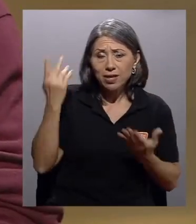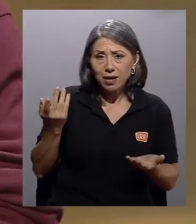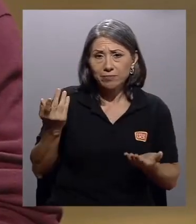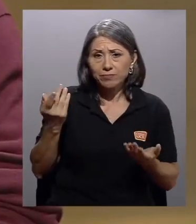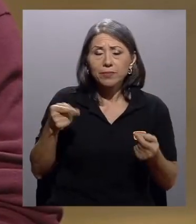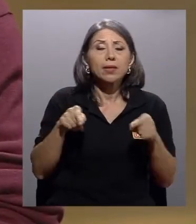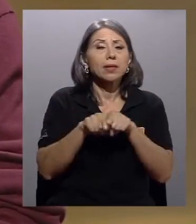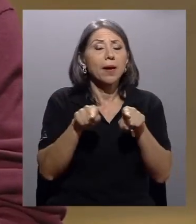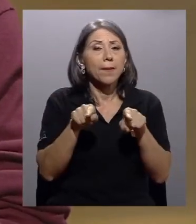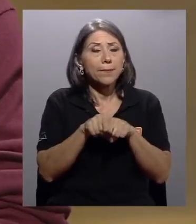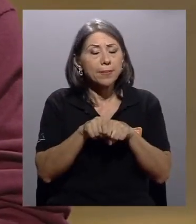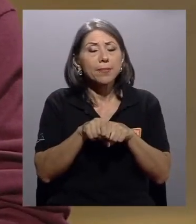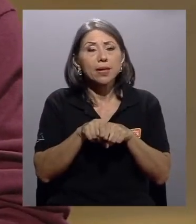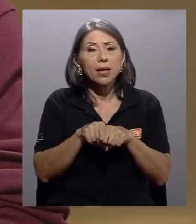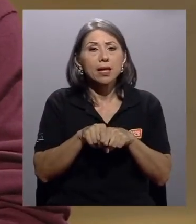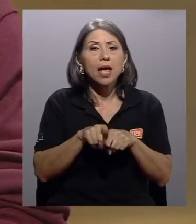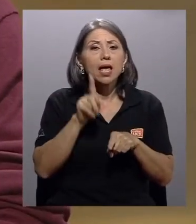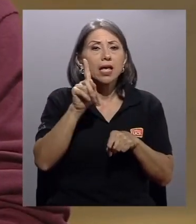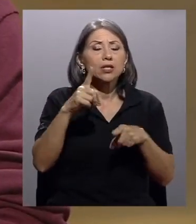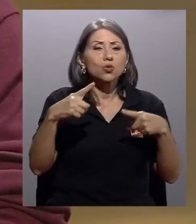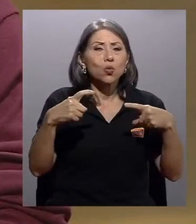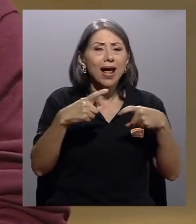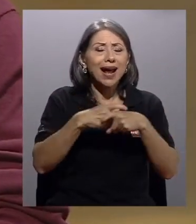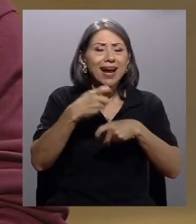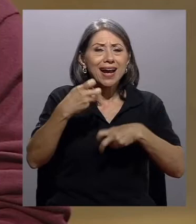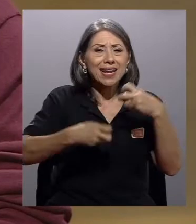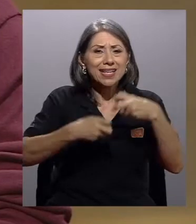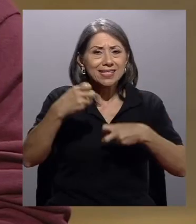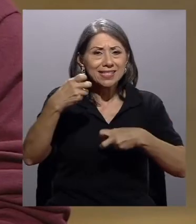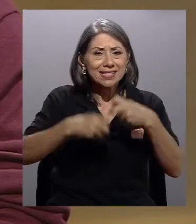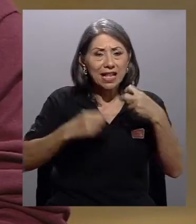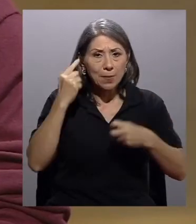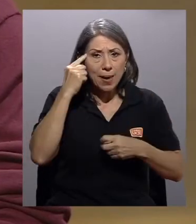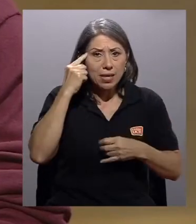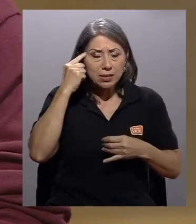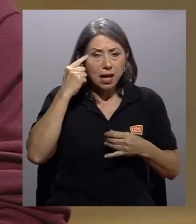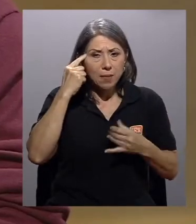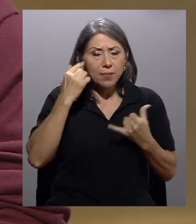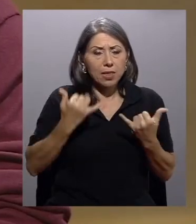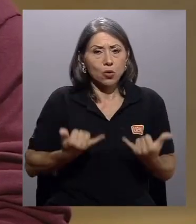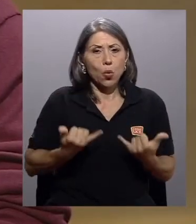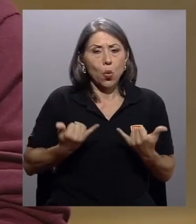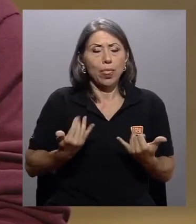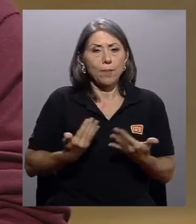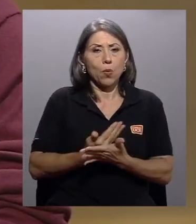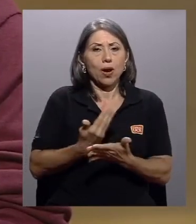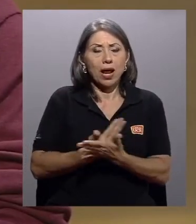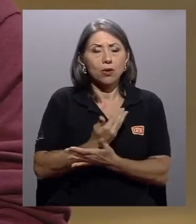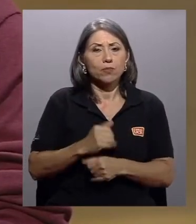ideológica de la política, ¿no? Sino que también creo que es una crisis del pensamiento contemporáneo, ¿no?